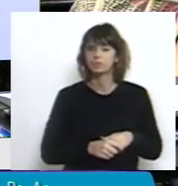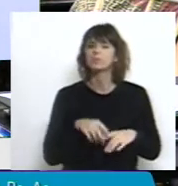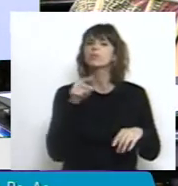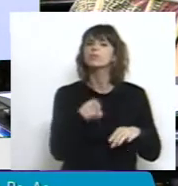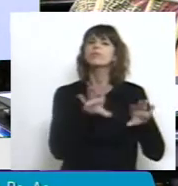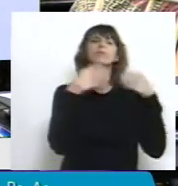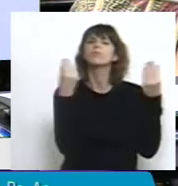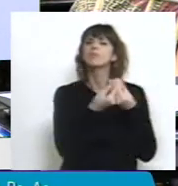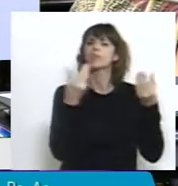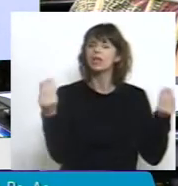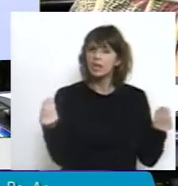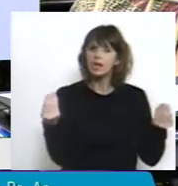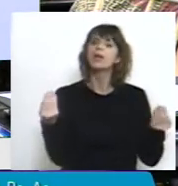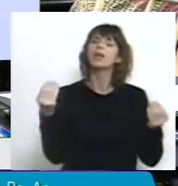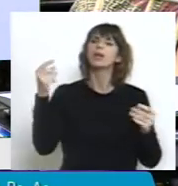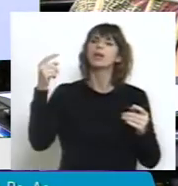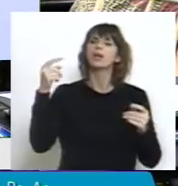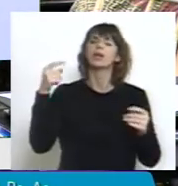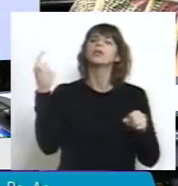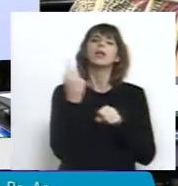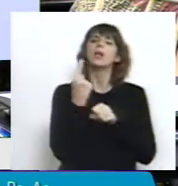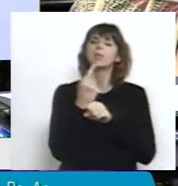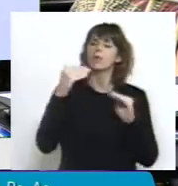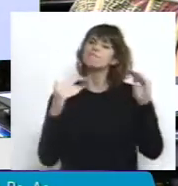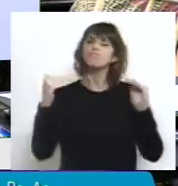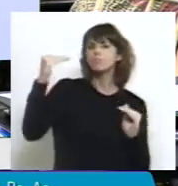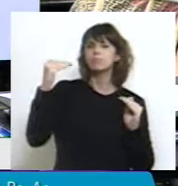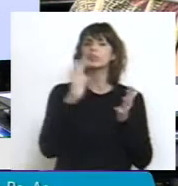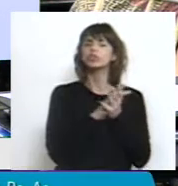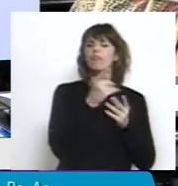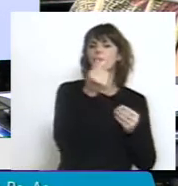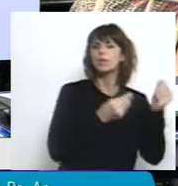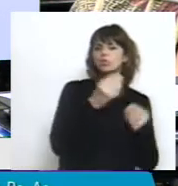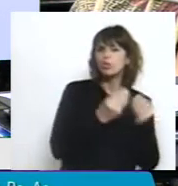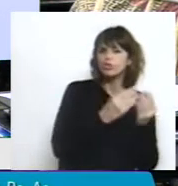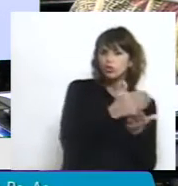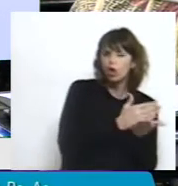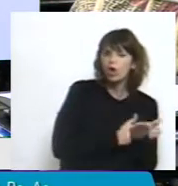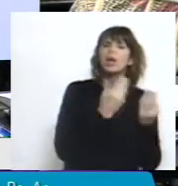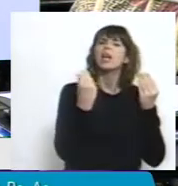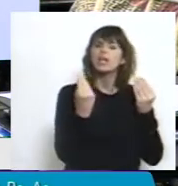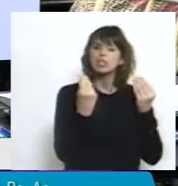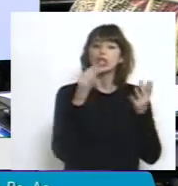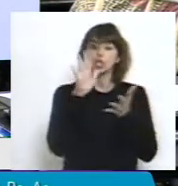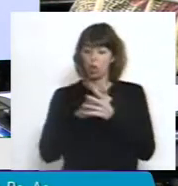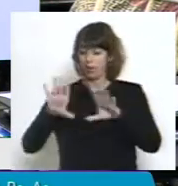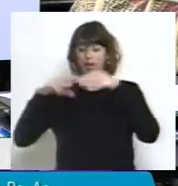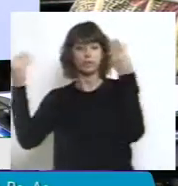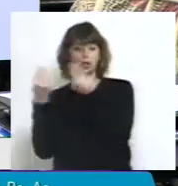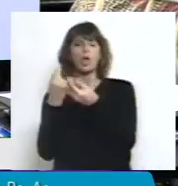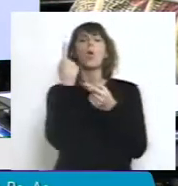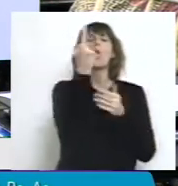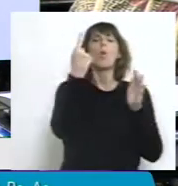resultado primario, o sea, el desequilibrio primario del presupuesto, está por debajo de un punto del producto. Alcanza un